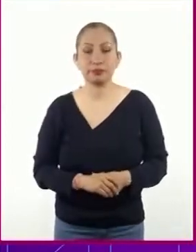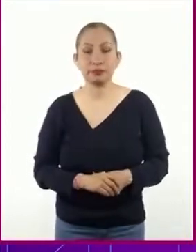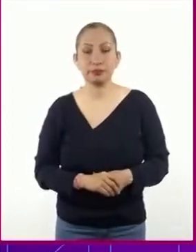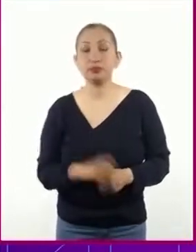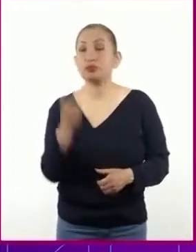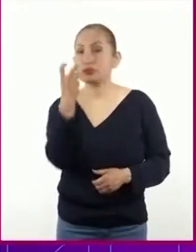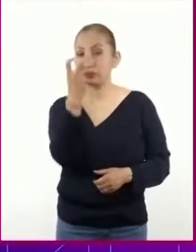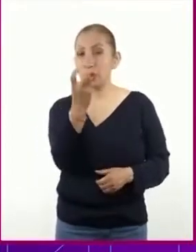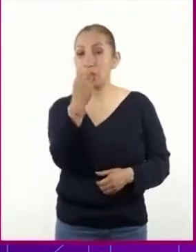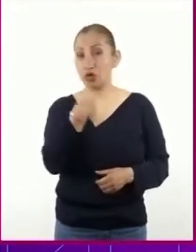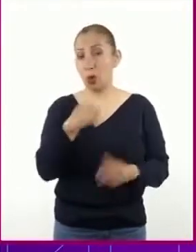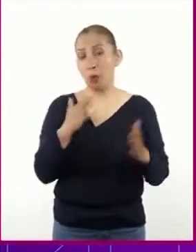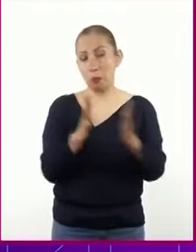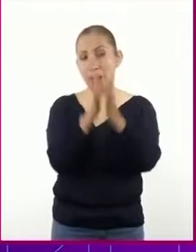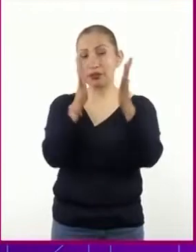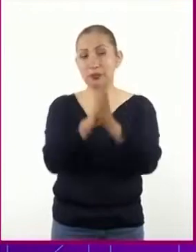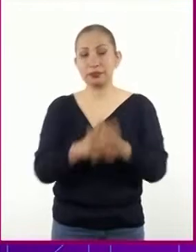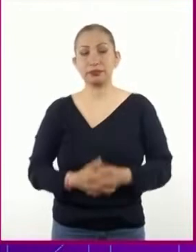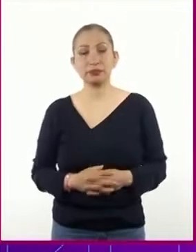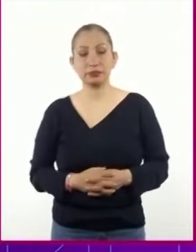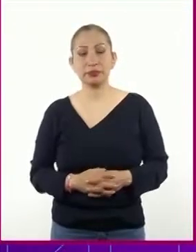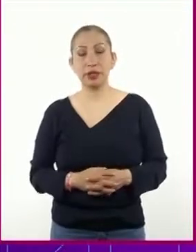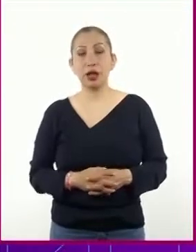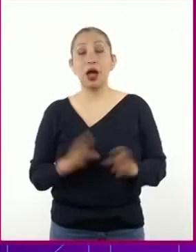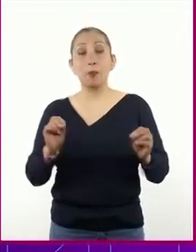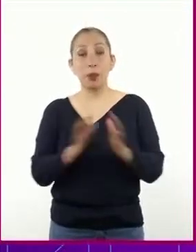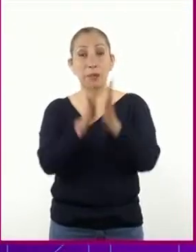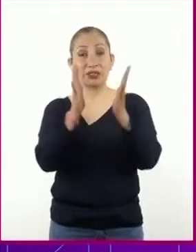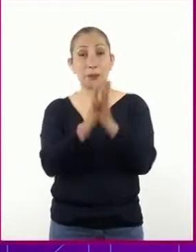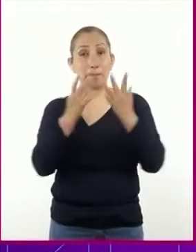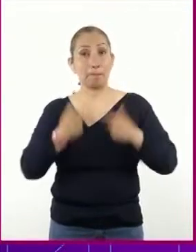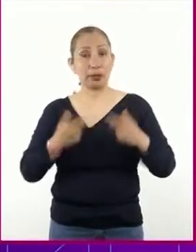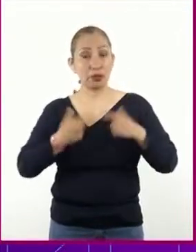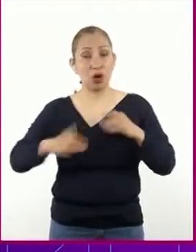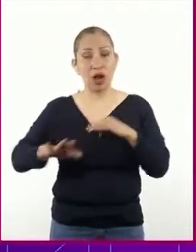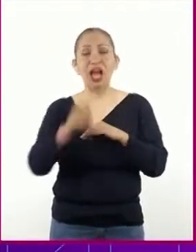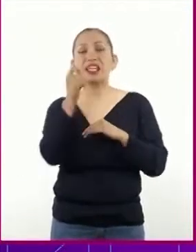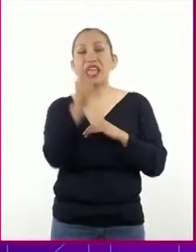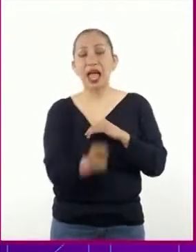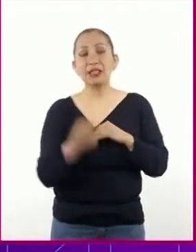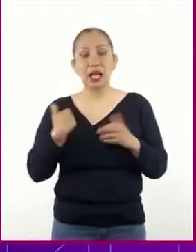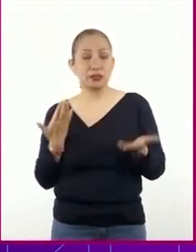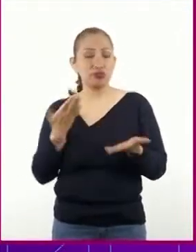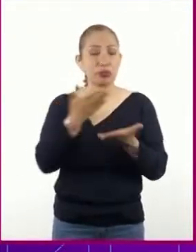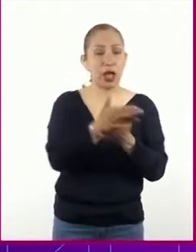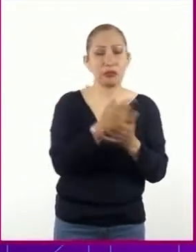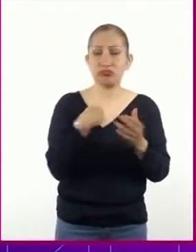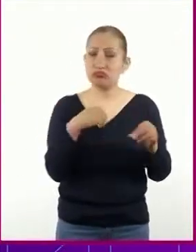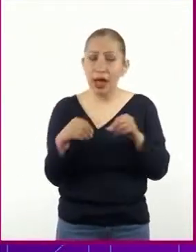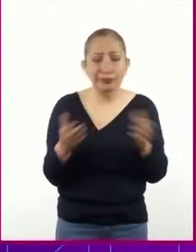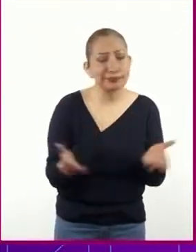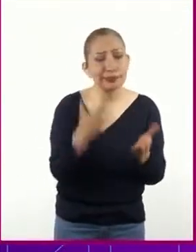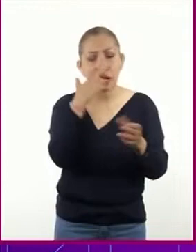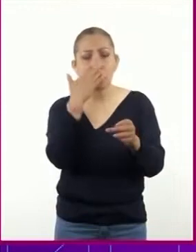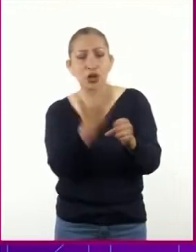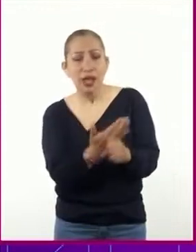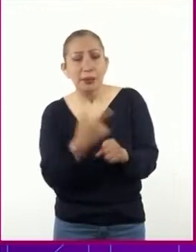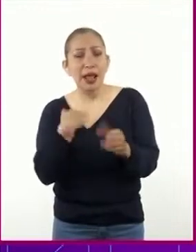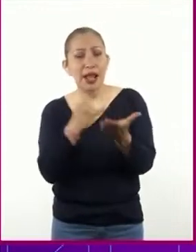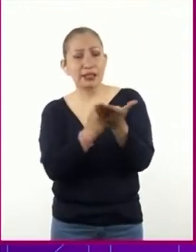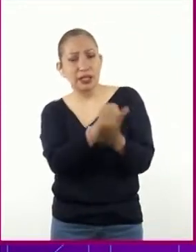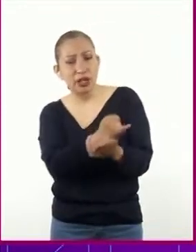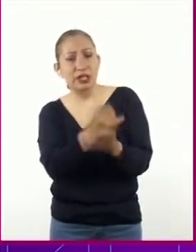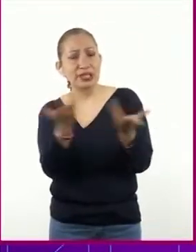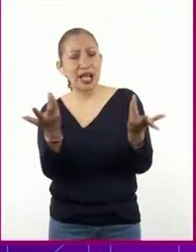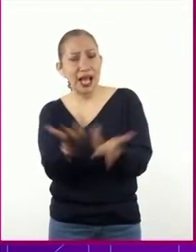Por eso, yo participo. Por participación ciudadana, se entiende como la intervención activa y responsable en las